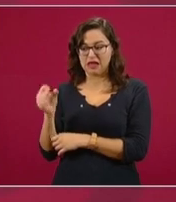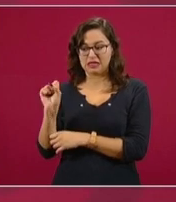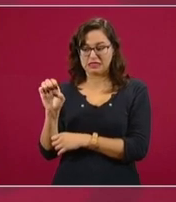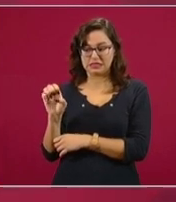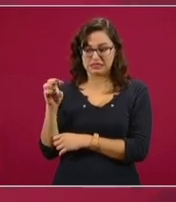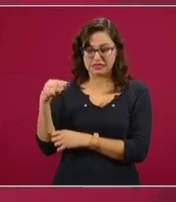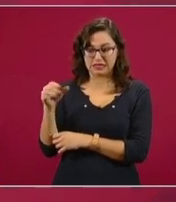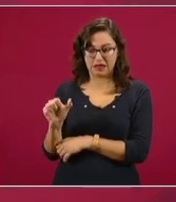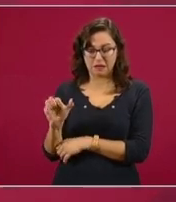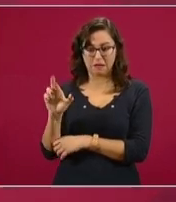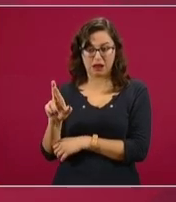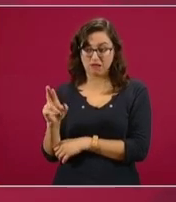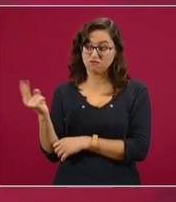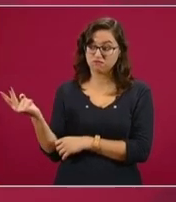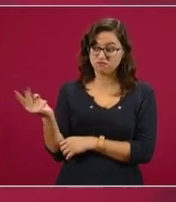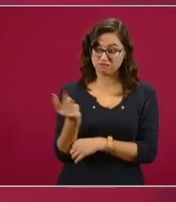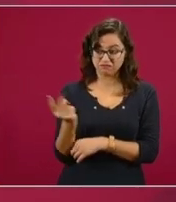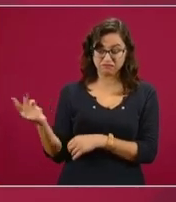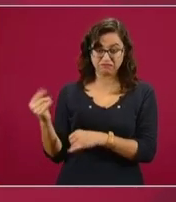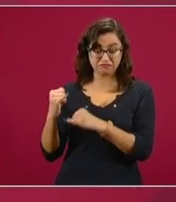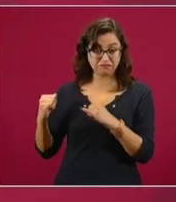secretaria de marina